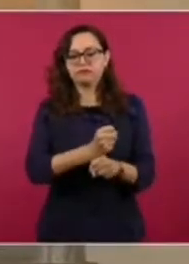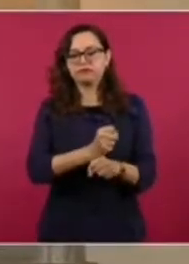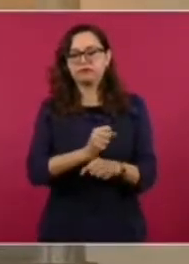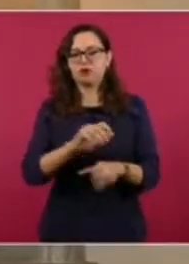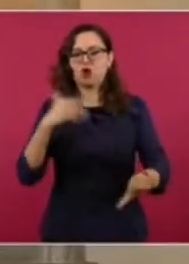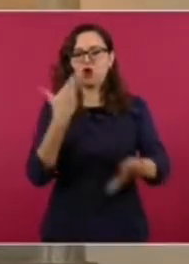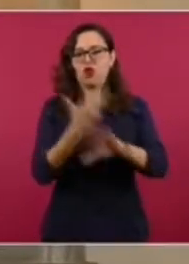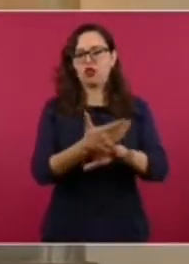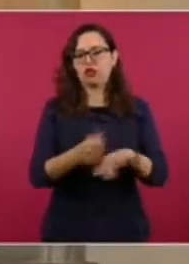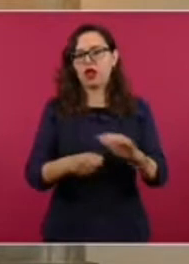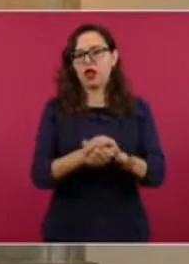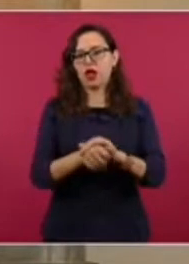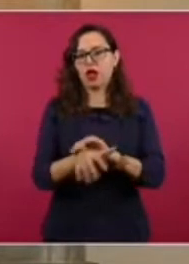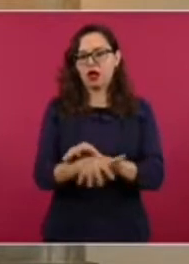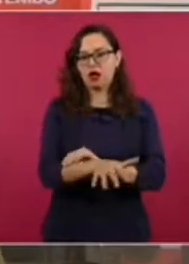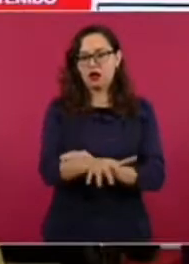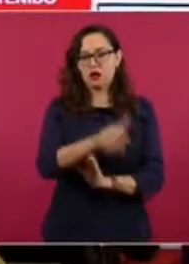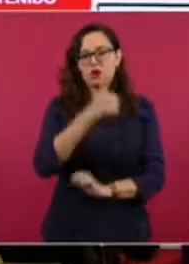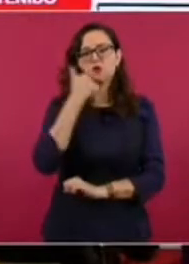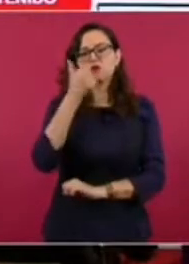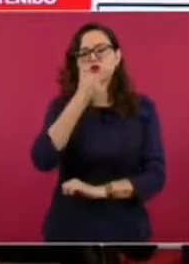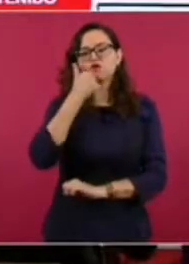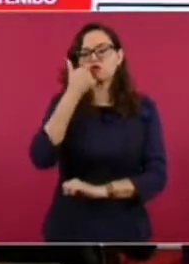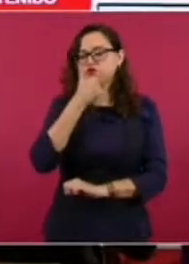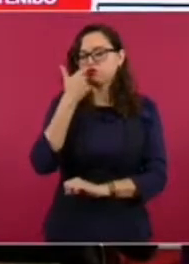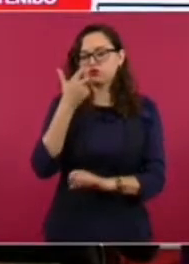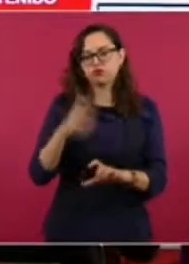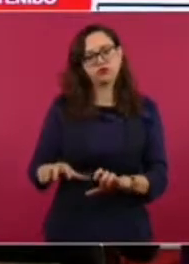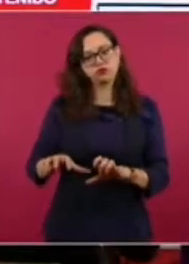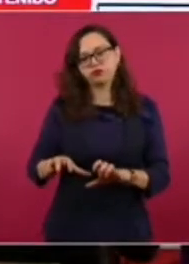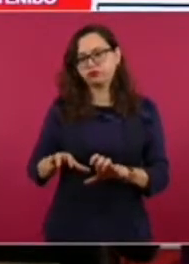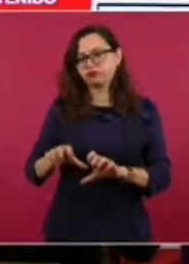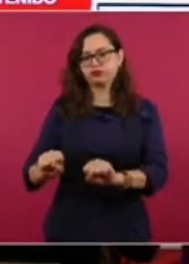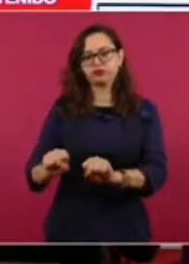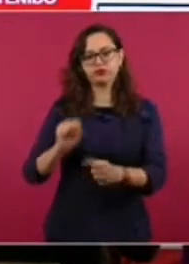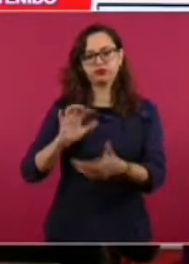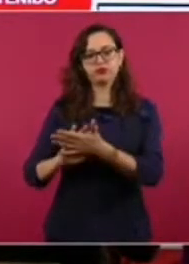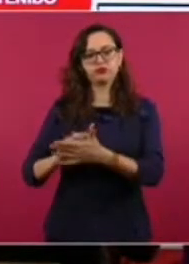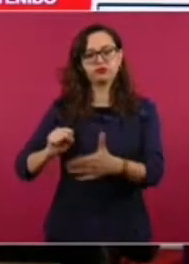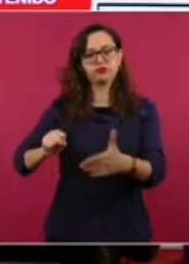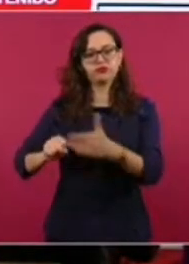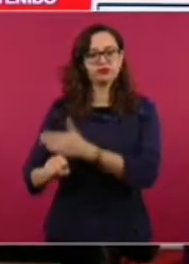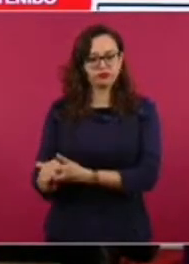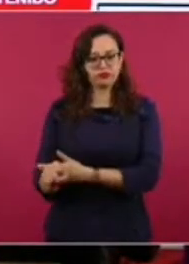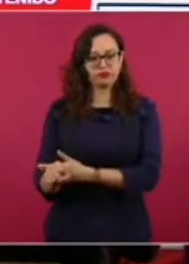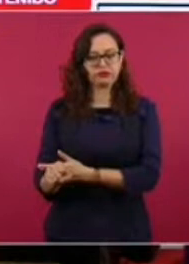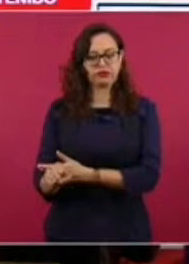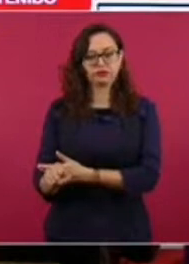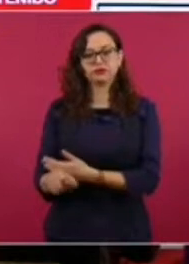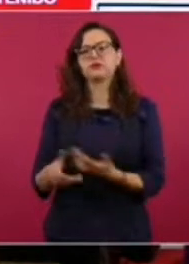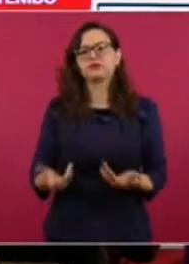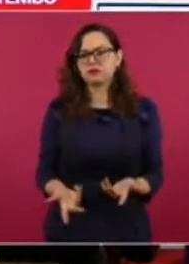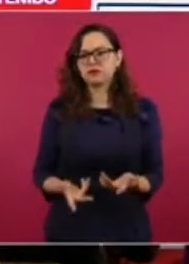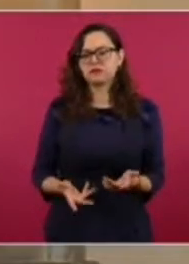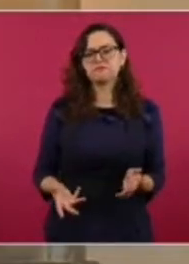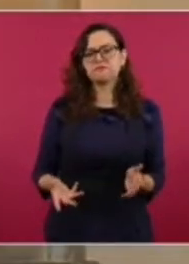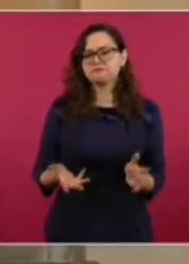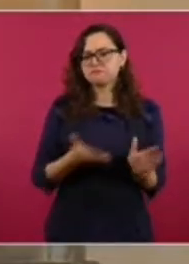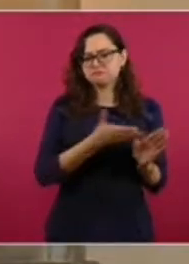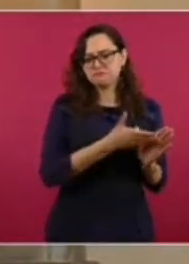justicia en el caso ayotzinapa de toda la diligencia desde la detención se realizó de manera